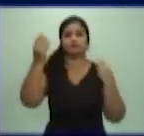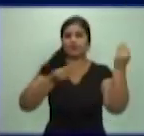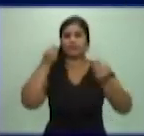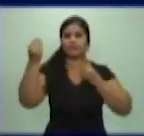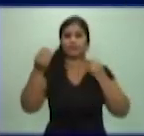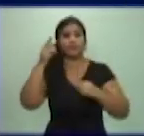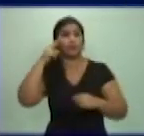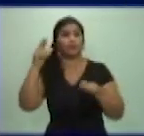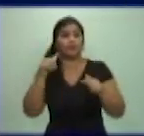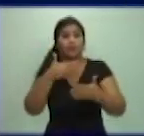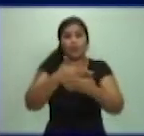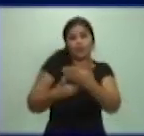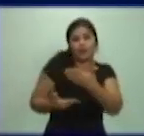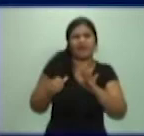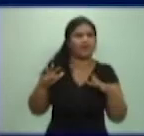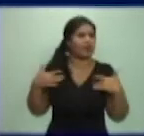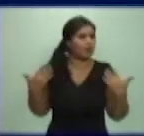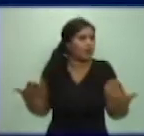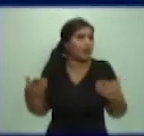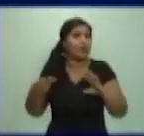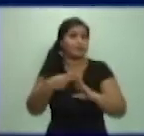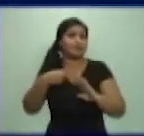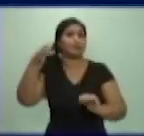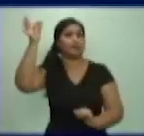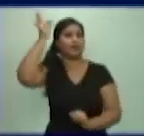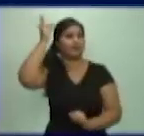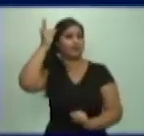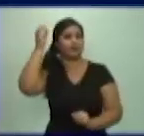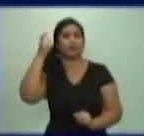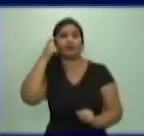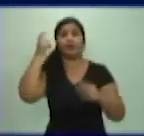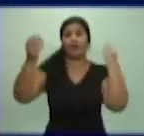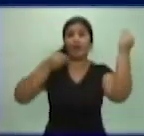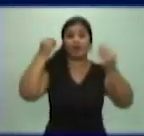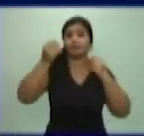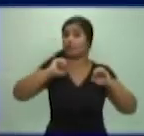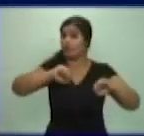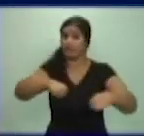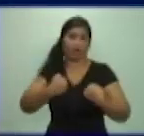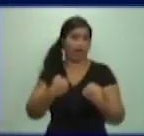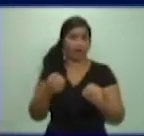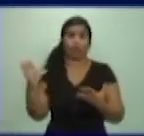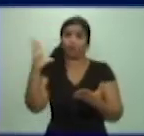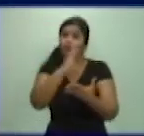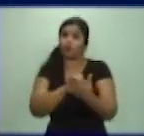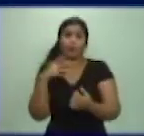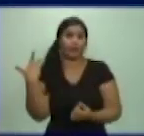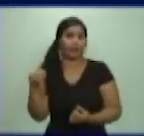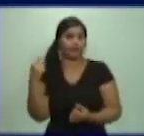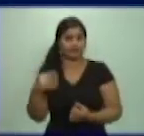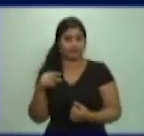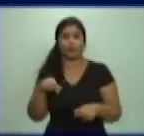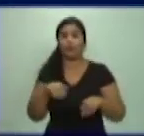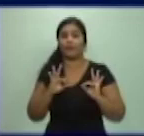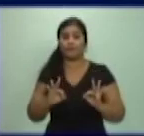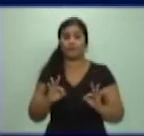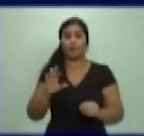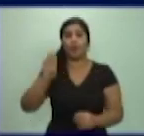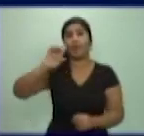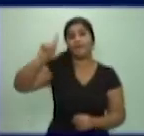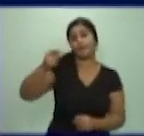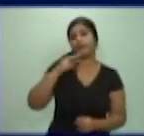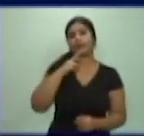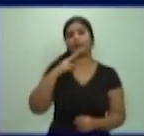debe analizar. El análisis es rector en todos los bloques de la prueba. Por tanto, el adverbio de la familia del